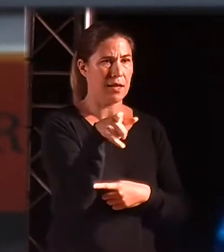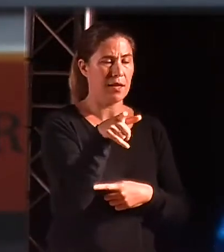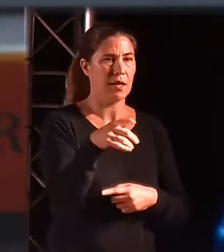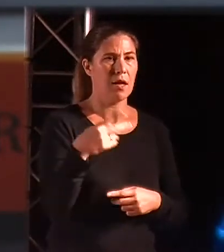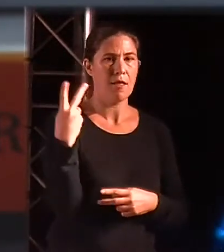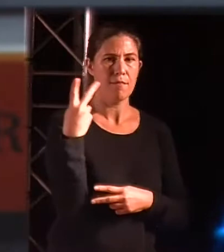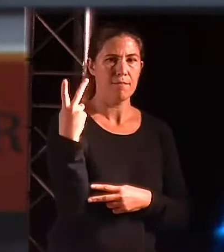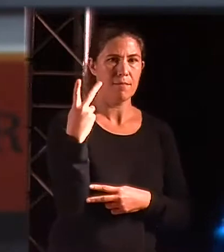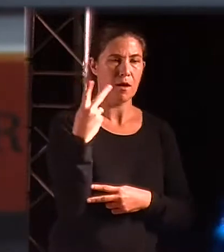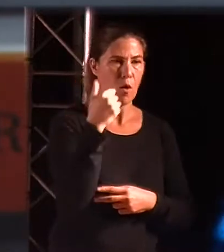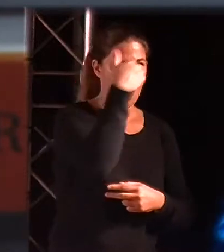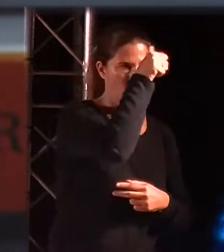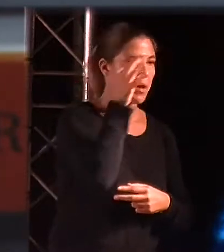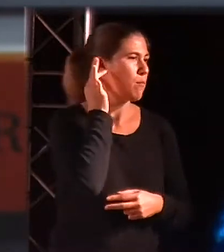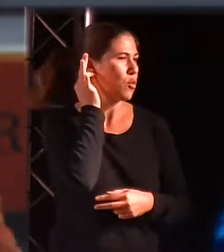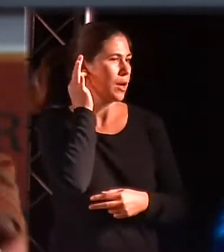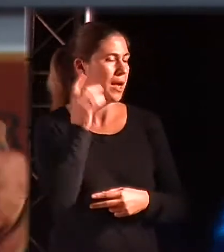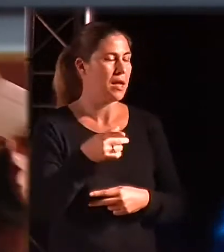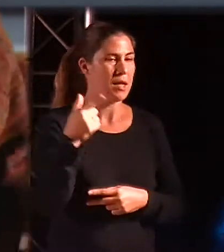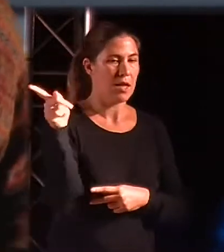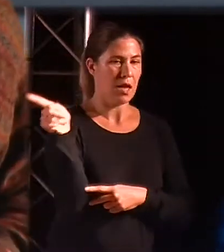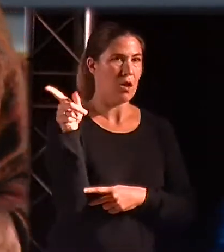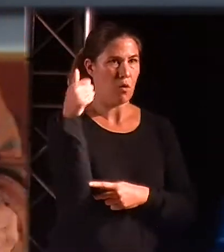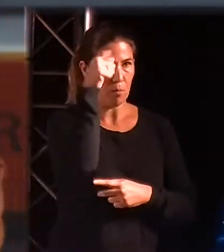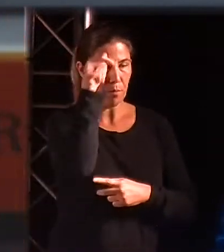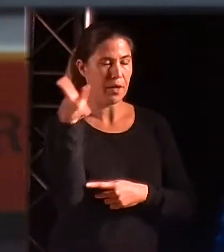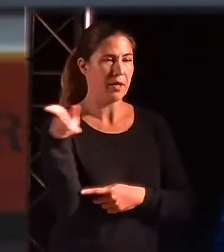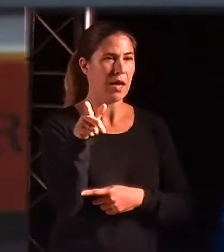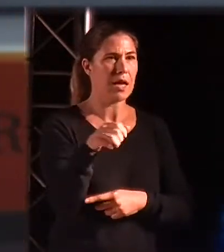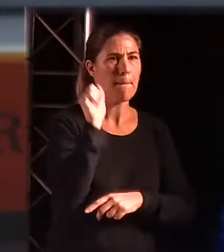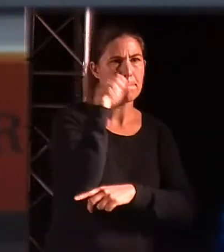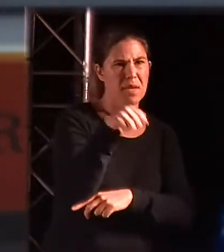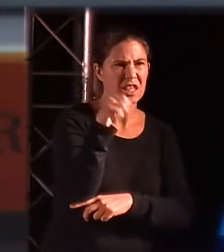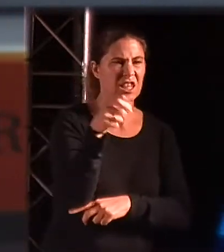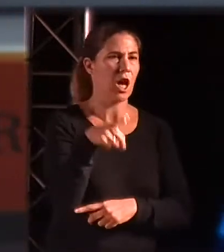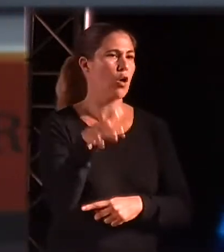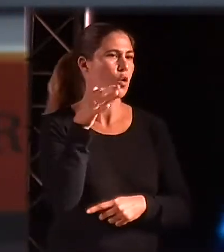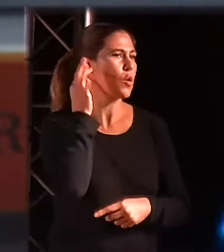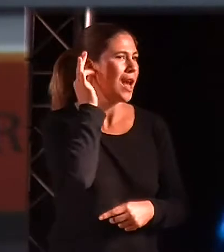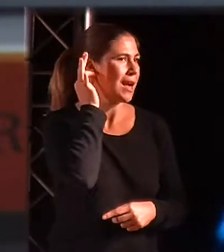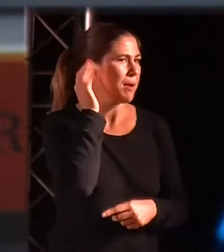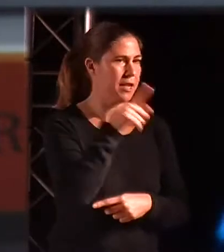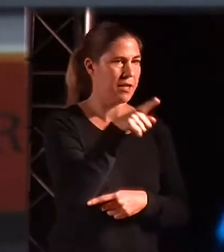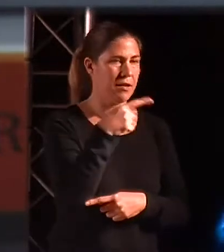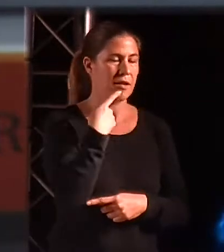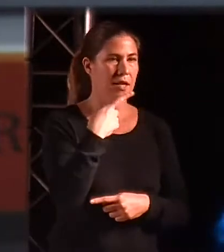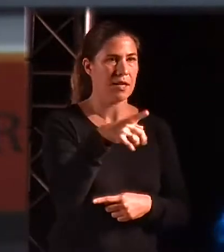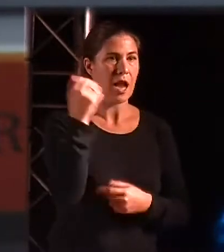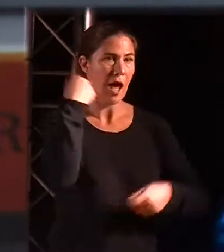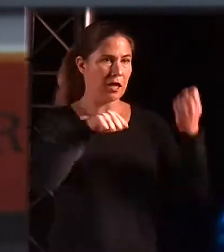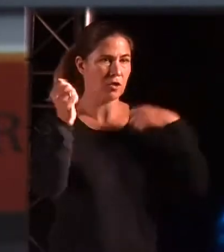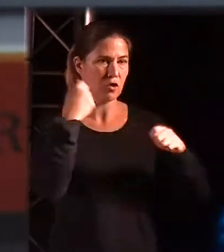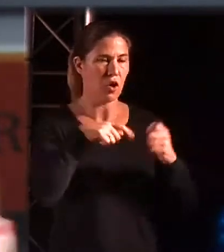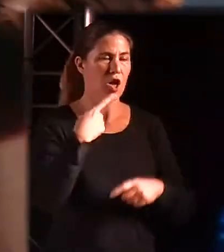de al lado se empezó a poner muy pesado con la camarera, le llama la atención, intercambian insultos, y en un momento dado, Burt Reynolds, que era un